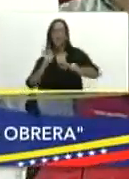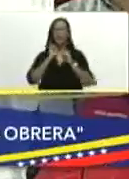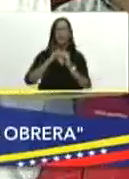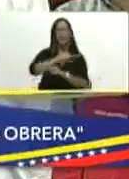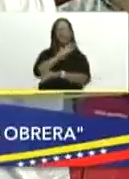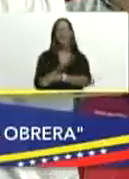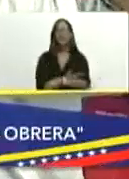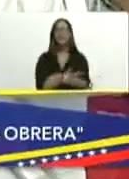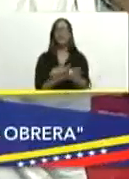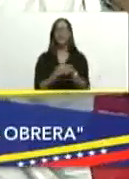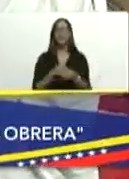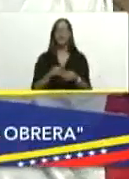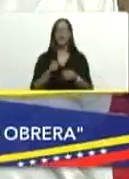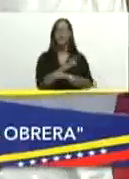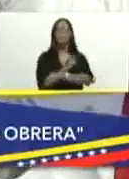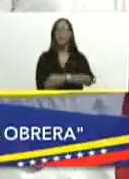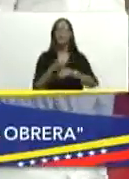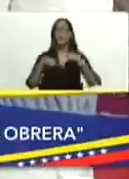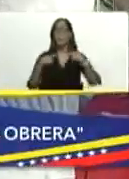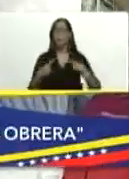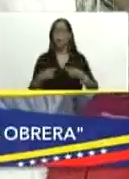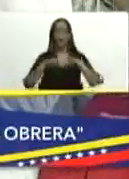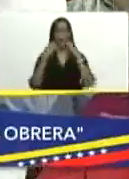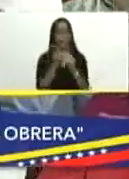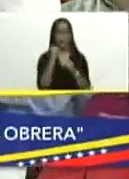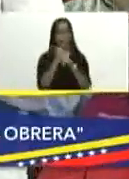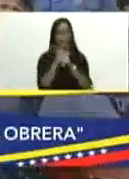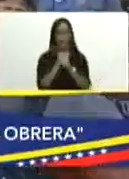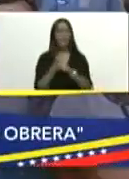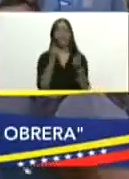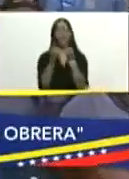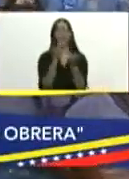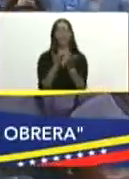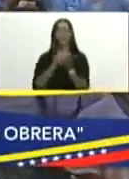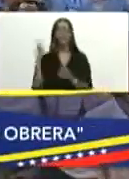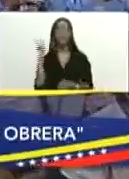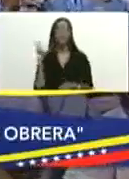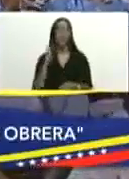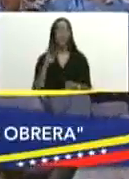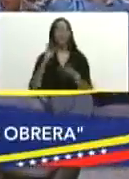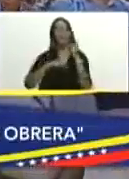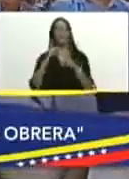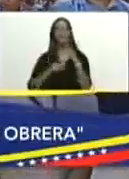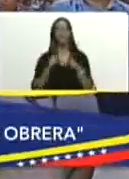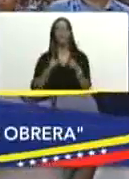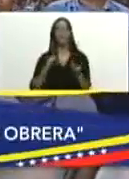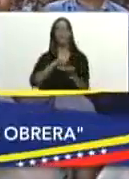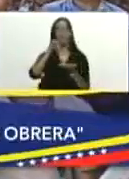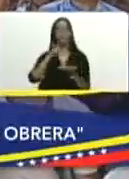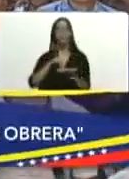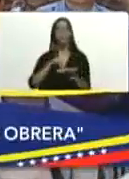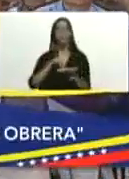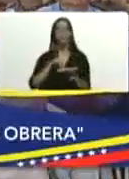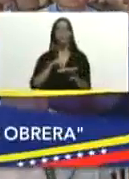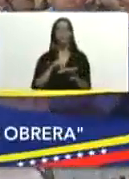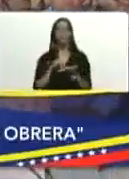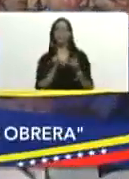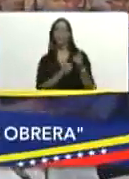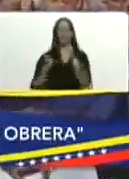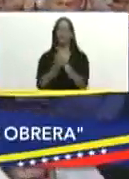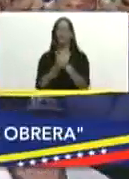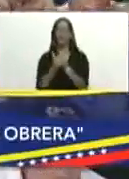al poder Popular a la clase Obrera la economía venezolana la producción nacional sustituyendo